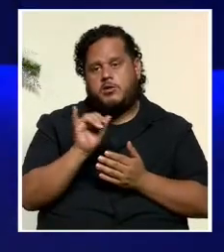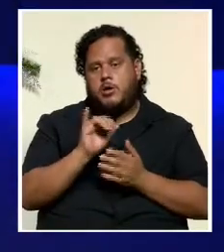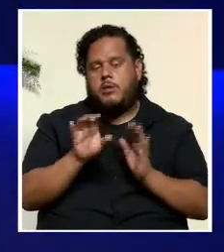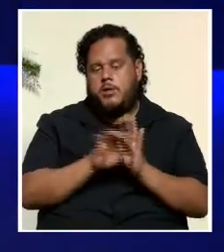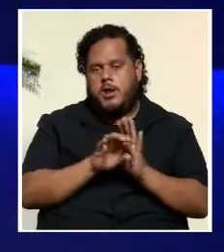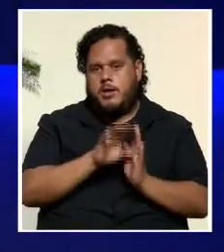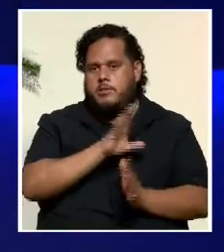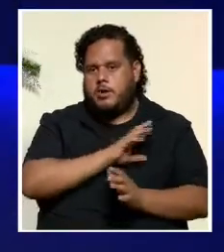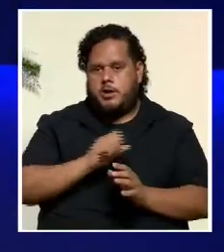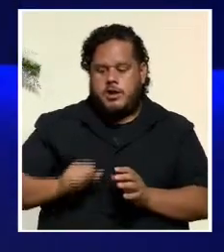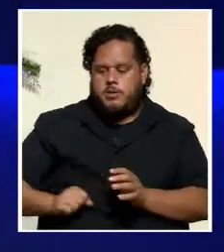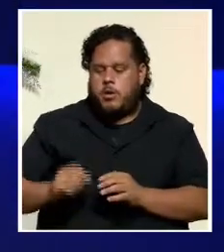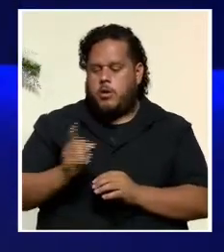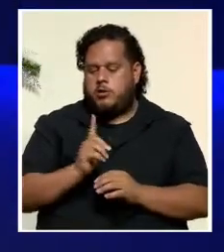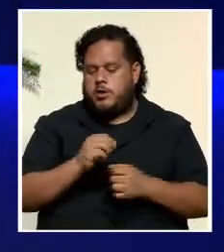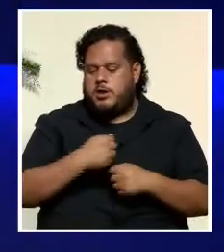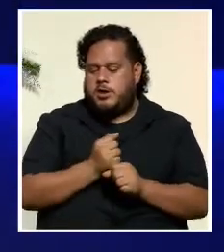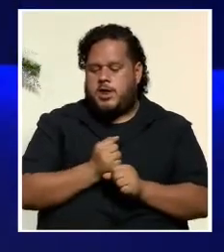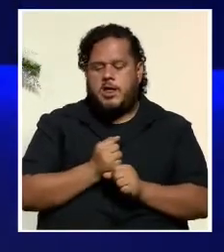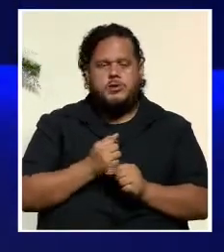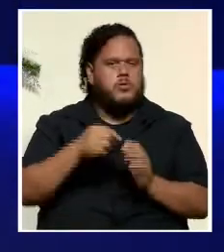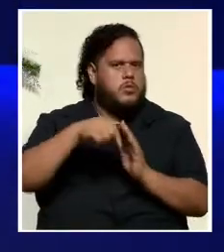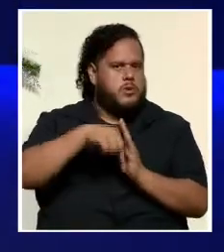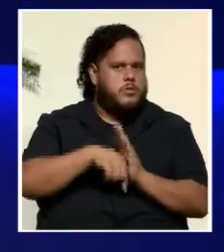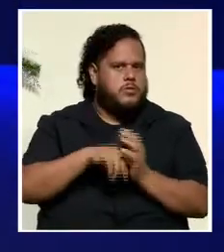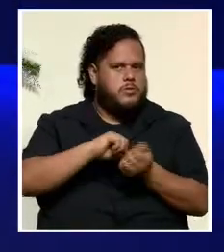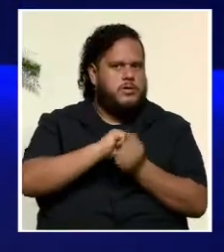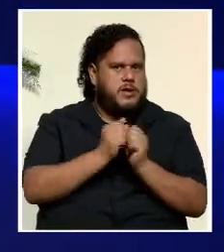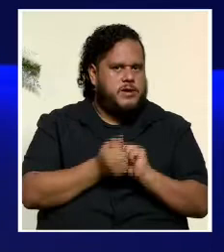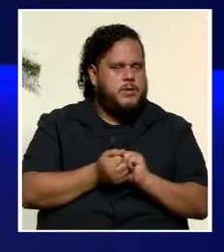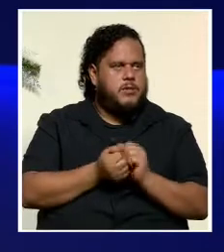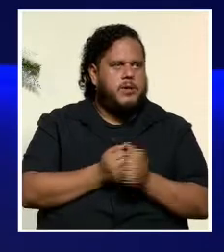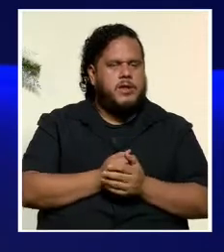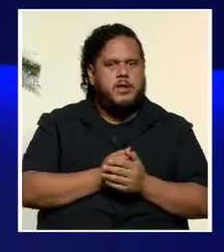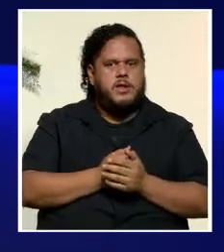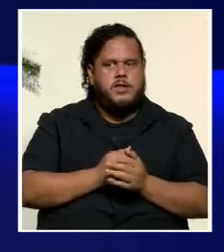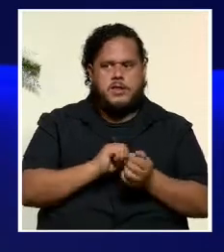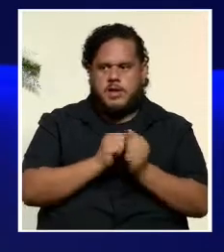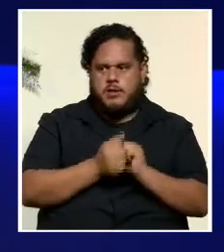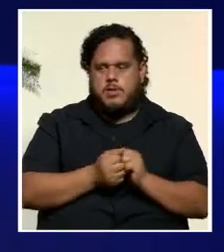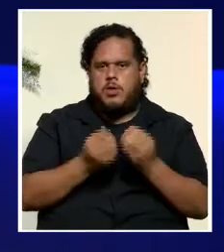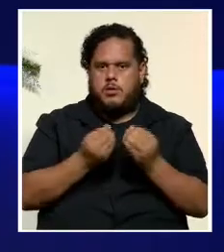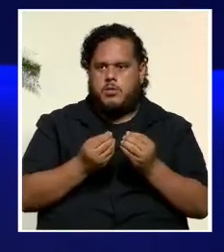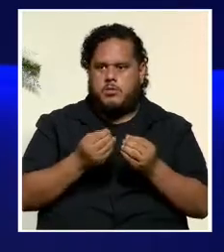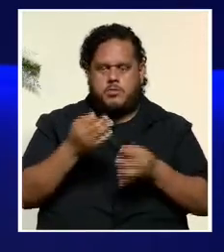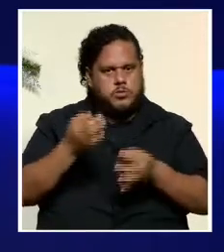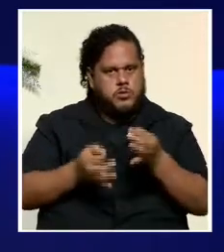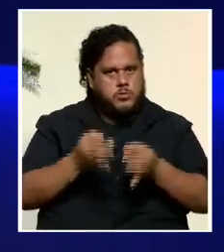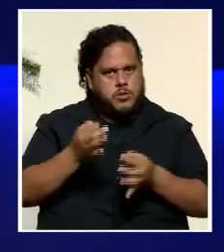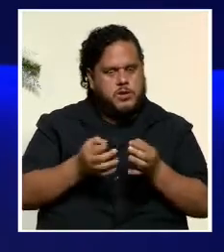Salvador, donde se ha hecho una profunda reforma, se ha jubilado a montones de jueces,